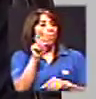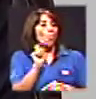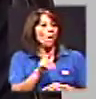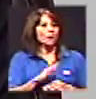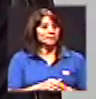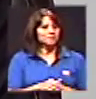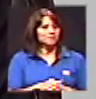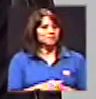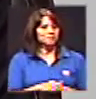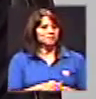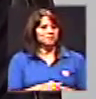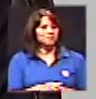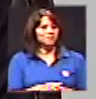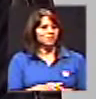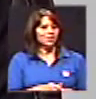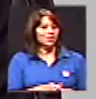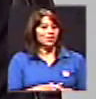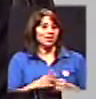entre...